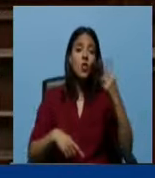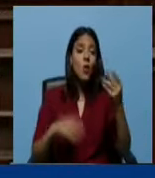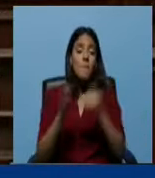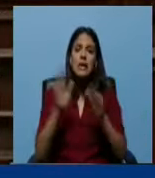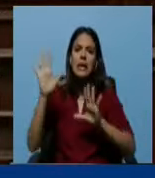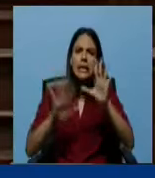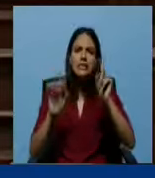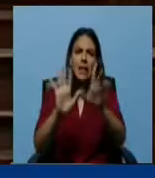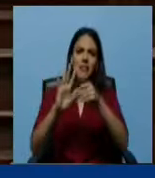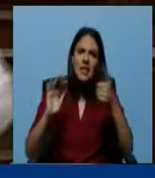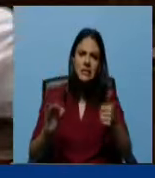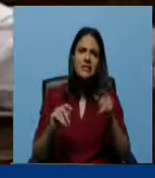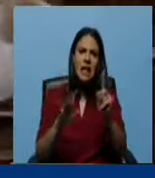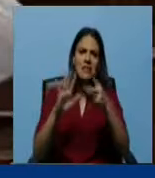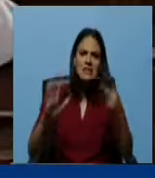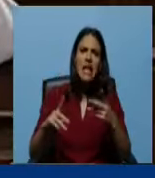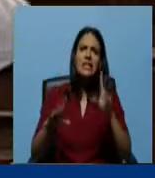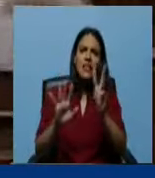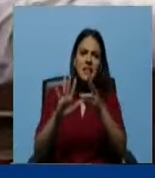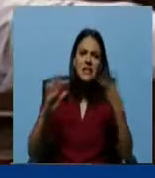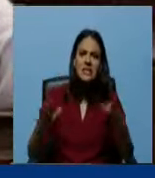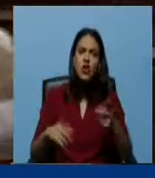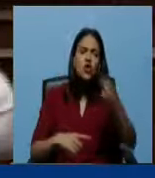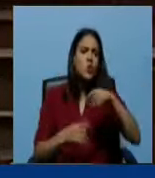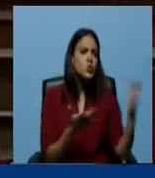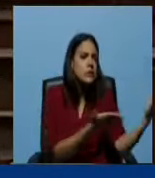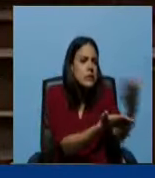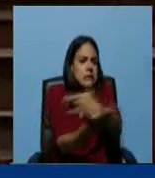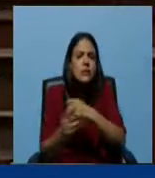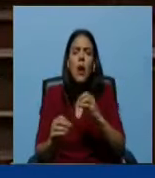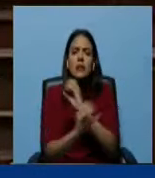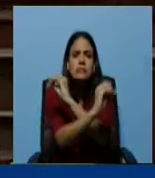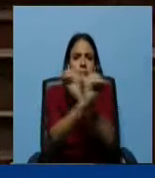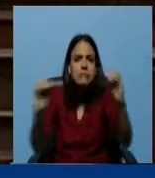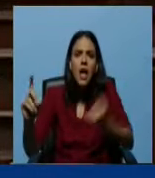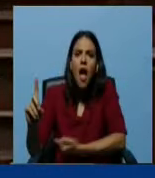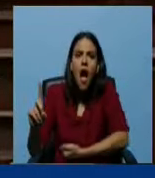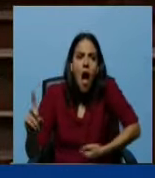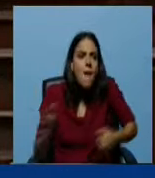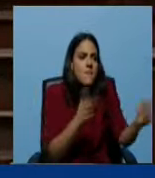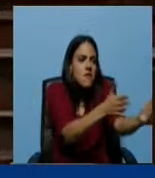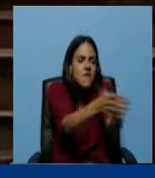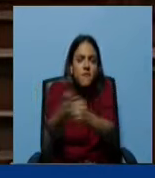15, 16, 17, 18, cuando nos desabastecieron el 100%. ¿Ah?